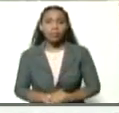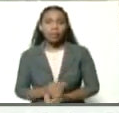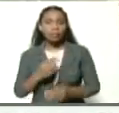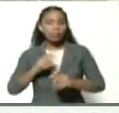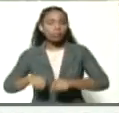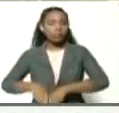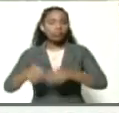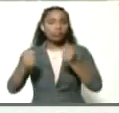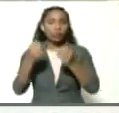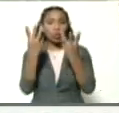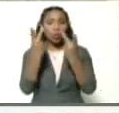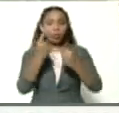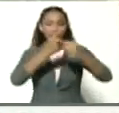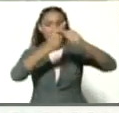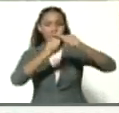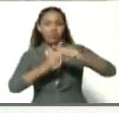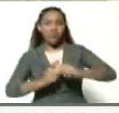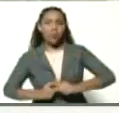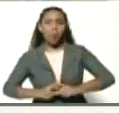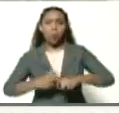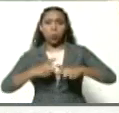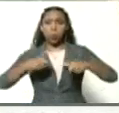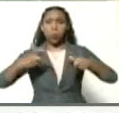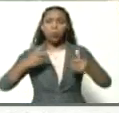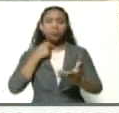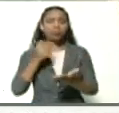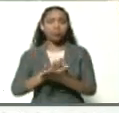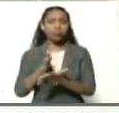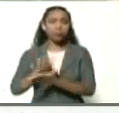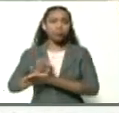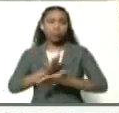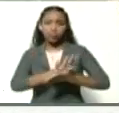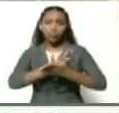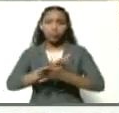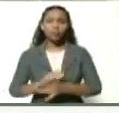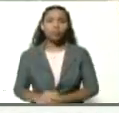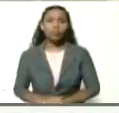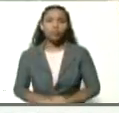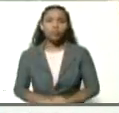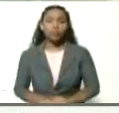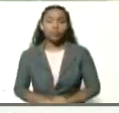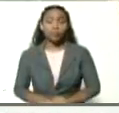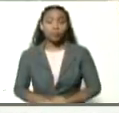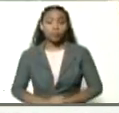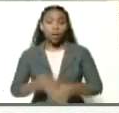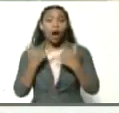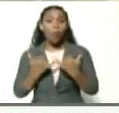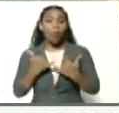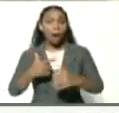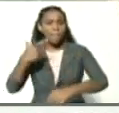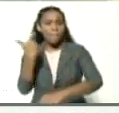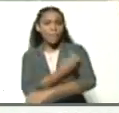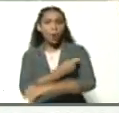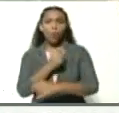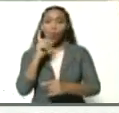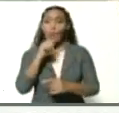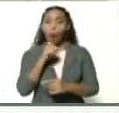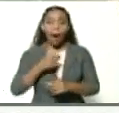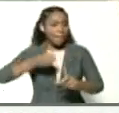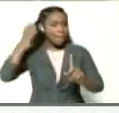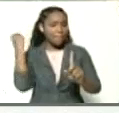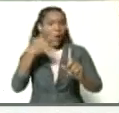rompiendo récords de casos, de fallecimiento, lamentable y doloroso. Y todavía la vacunación no tiene el